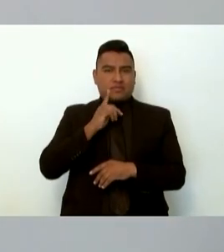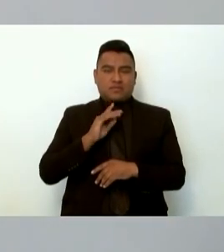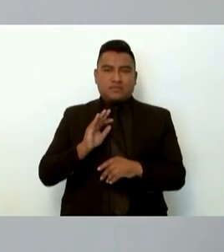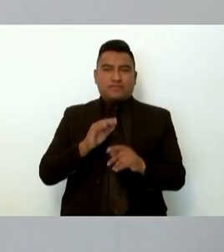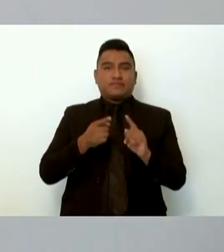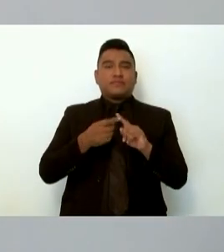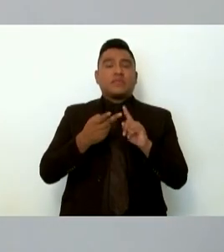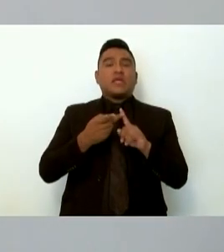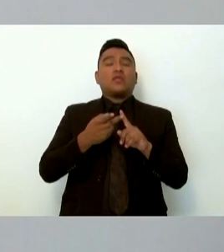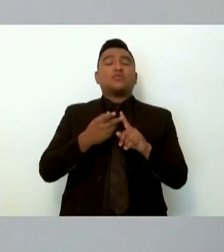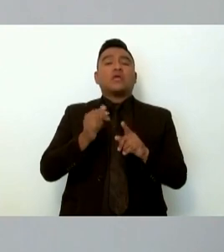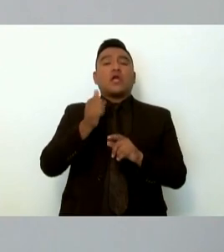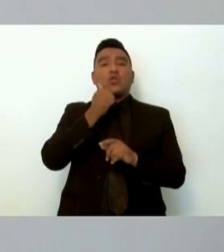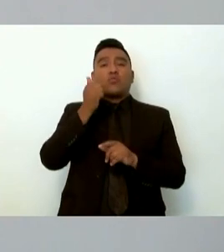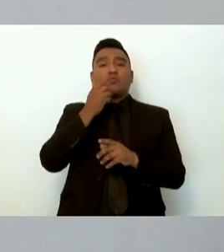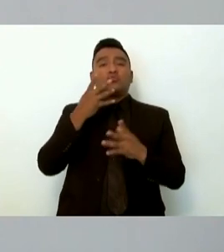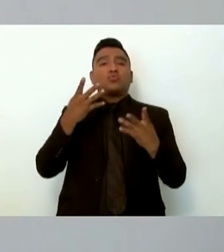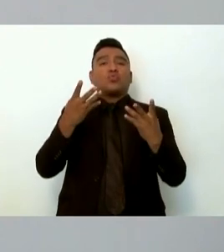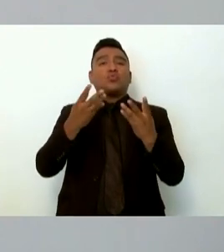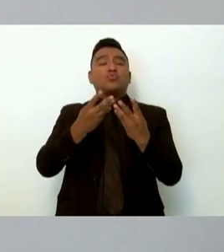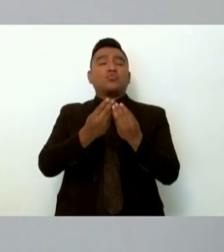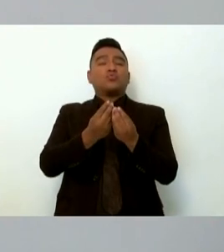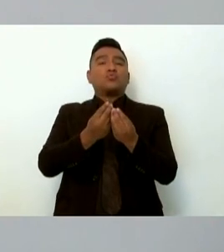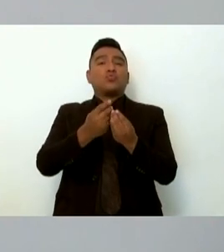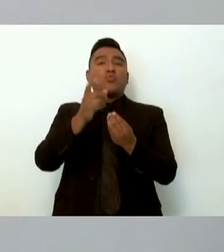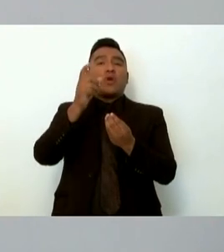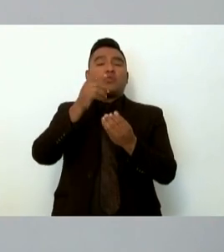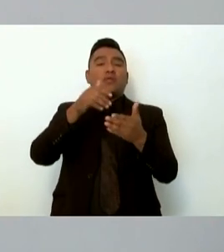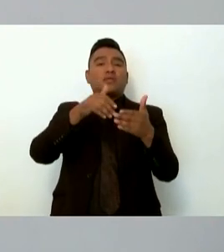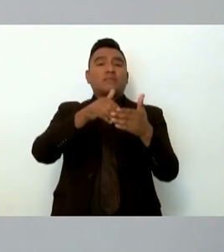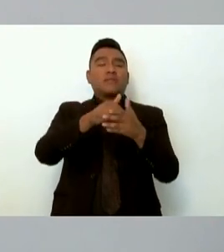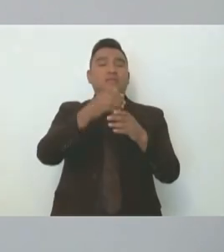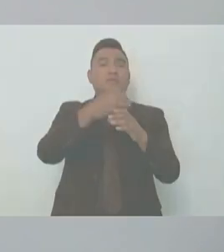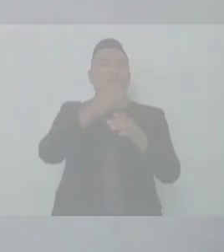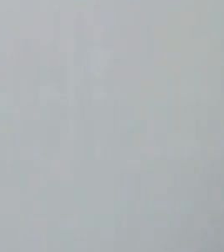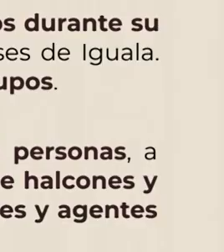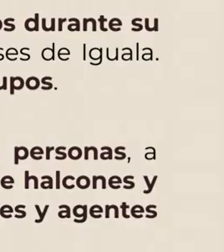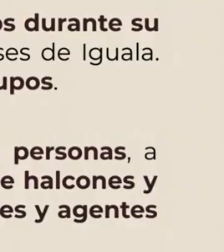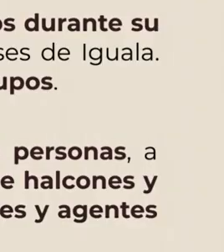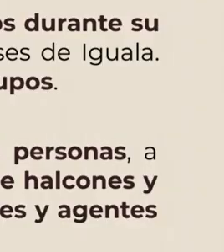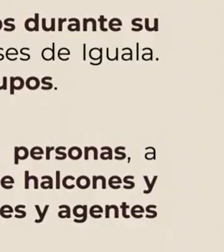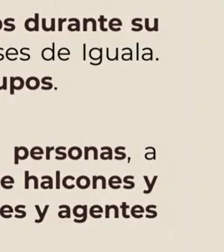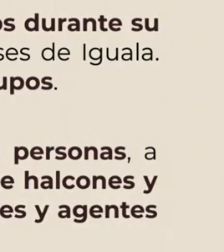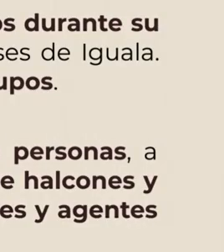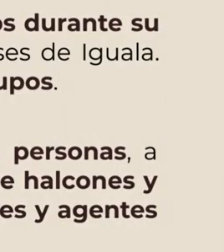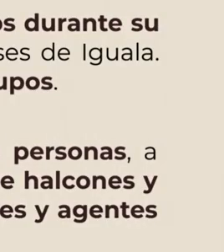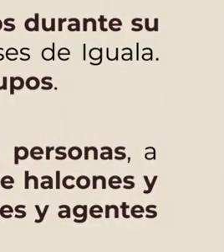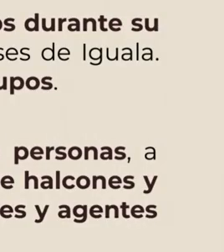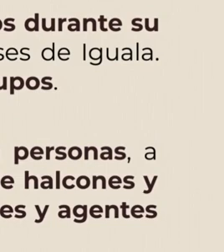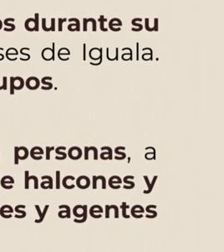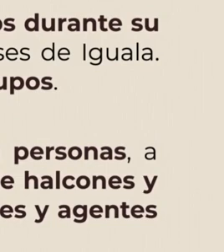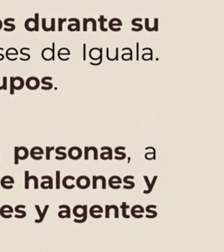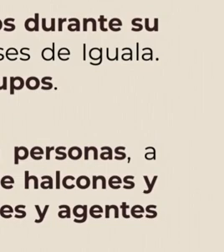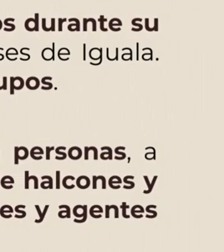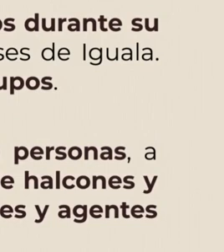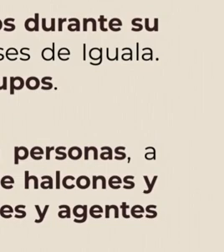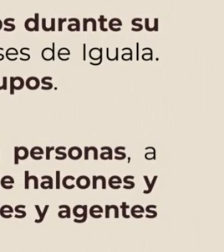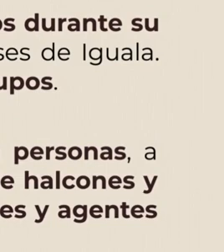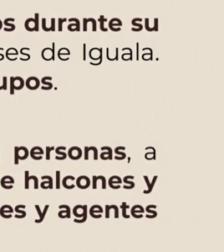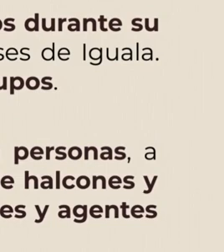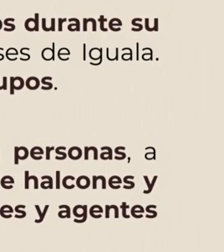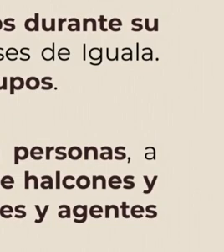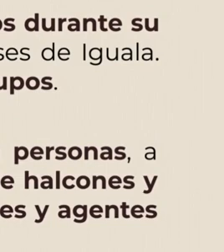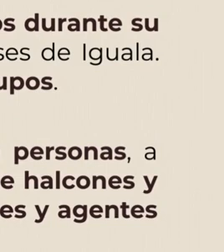durante su desaparición tras la salida de la terminal de autobuses a Iguala y como fueron divididos al menos en tres grupos